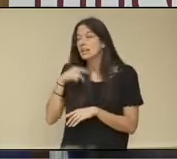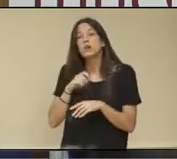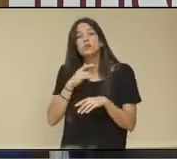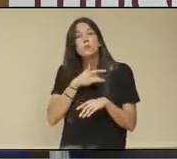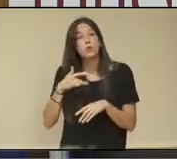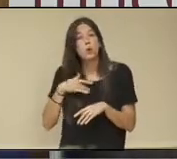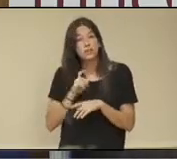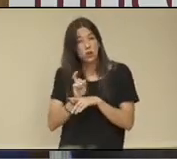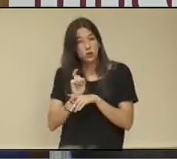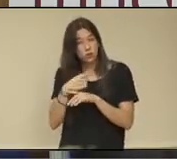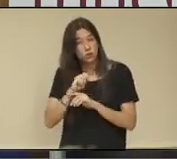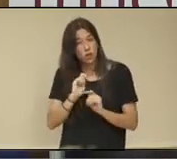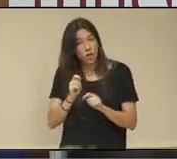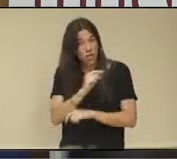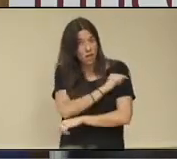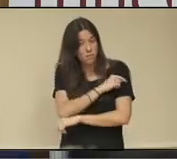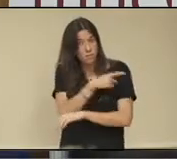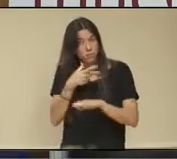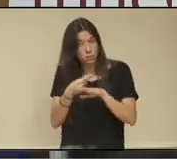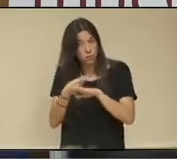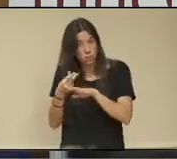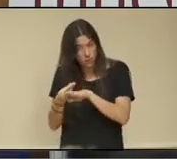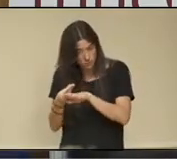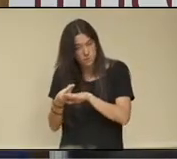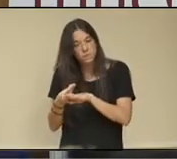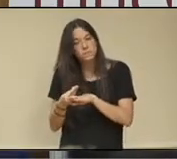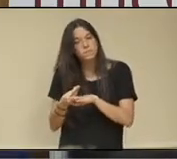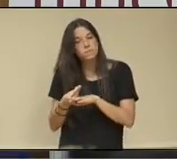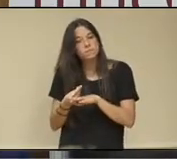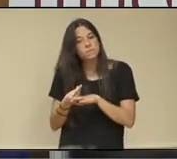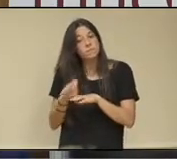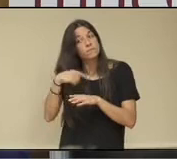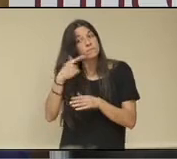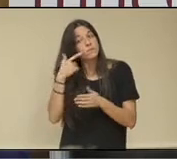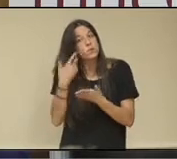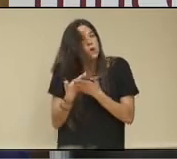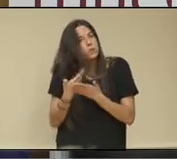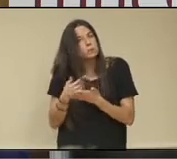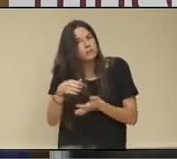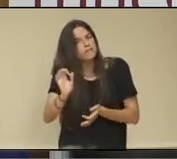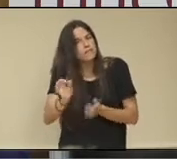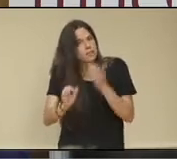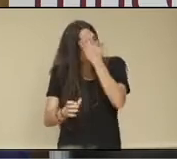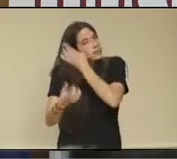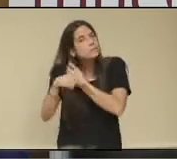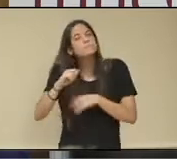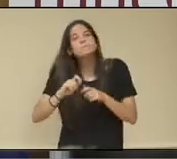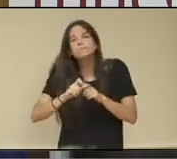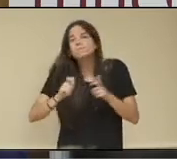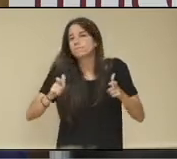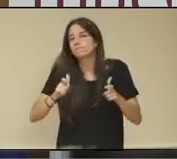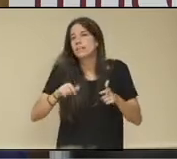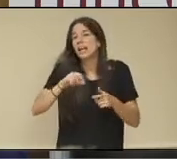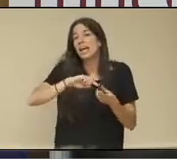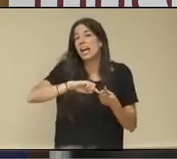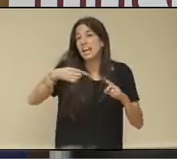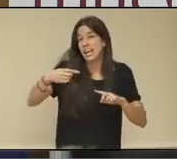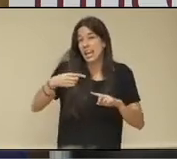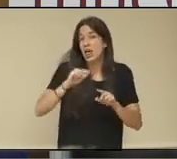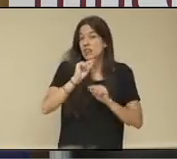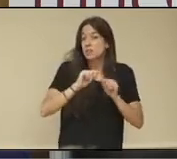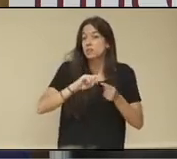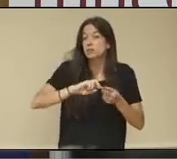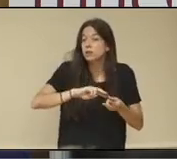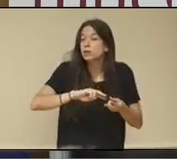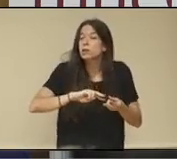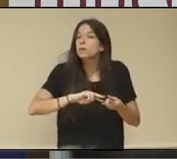los que les hemos dado estos candidatos a vacuna que efectivamente pueden multiplicar el RNA del virus en las